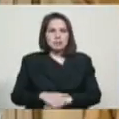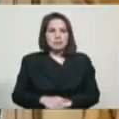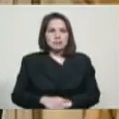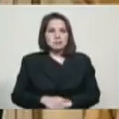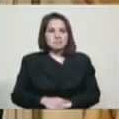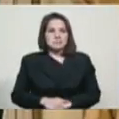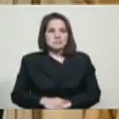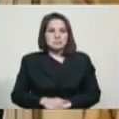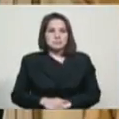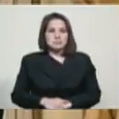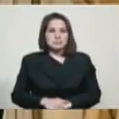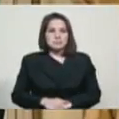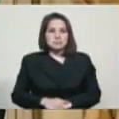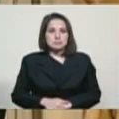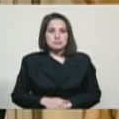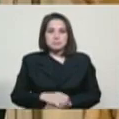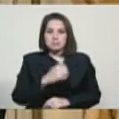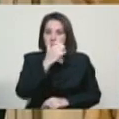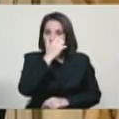comentario.